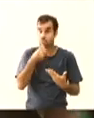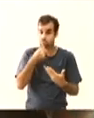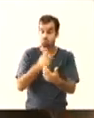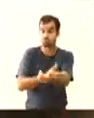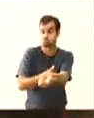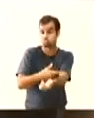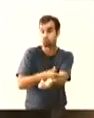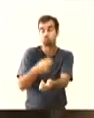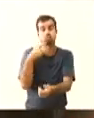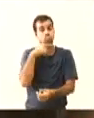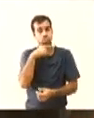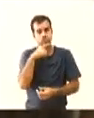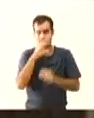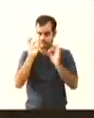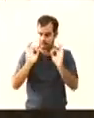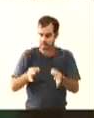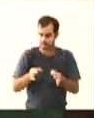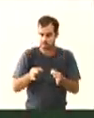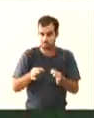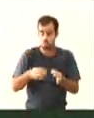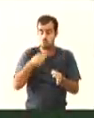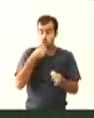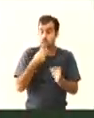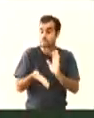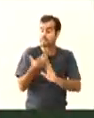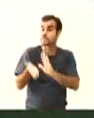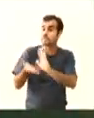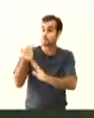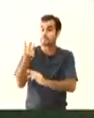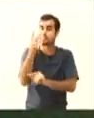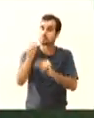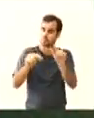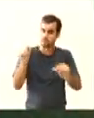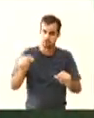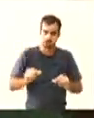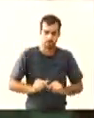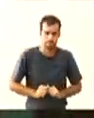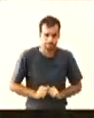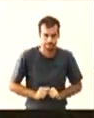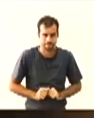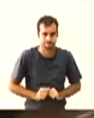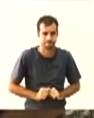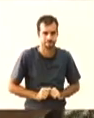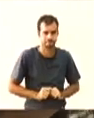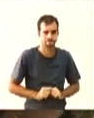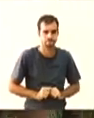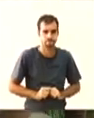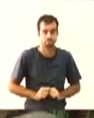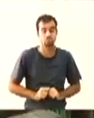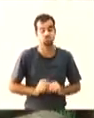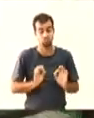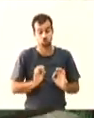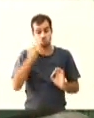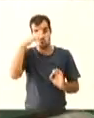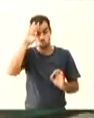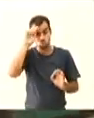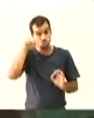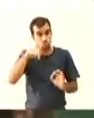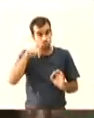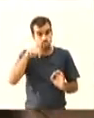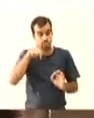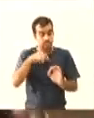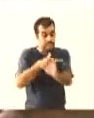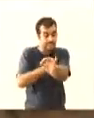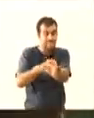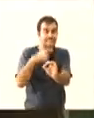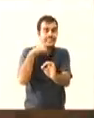dar su sangre de manera voluntaria, sangre con la que pueden salvar hasta 3 vidas humanas. Sí, porque aunque parezca increíble, en Cuba este valioso